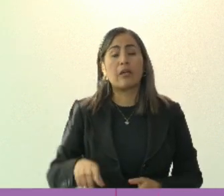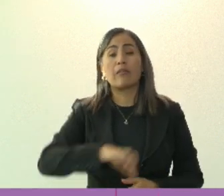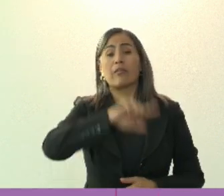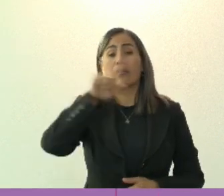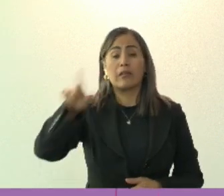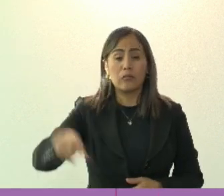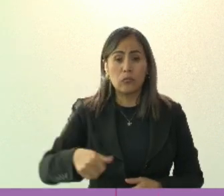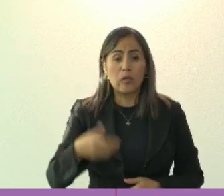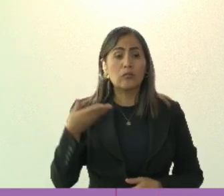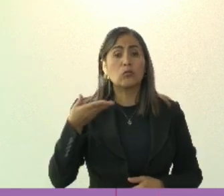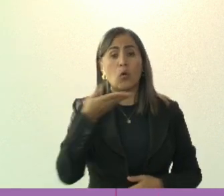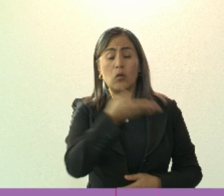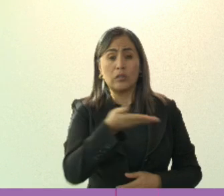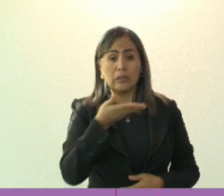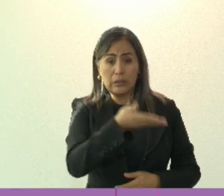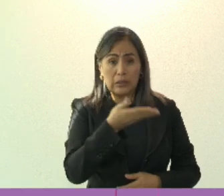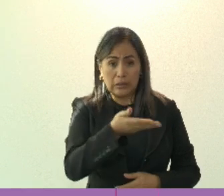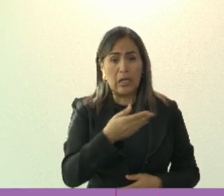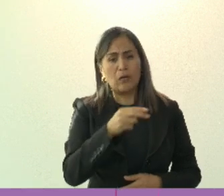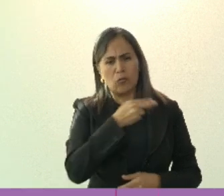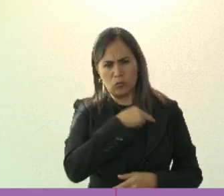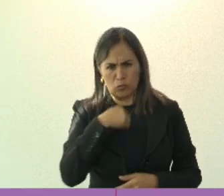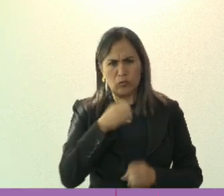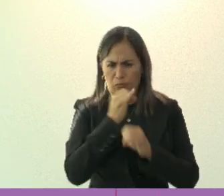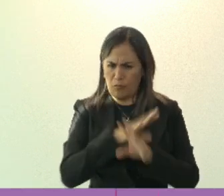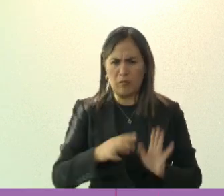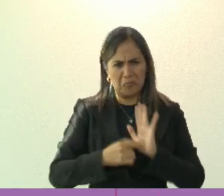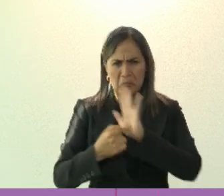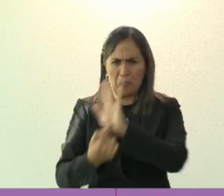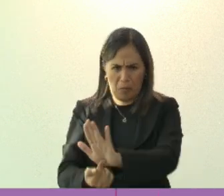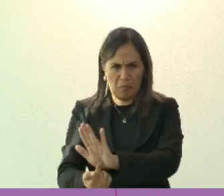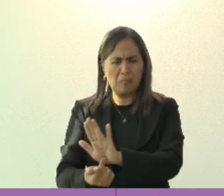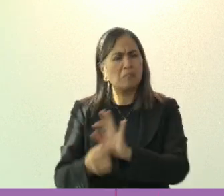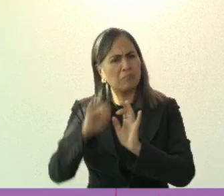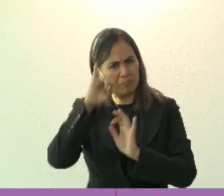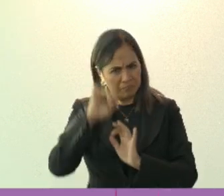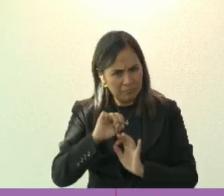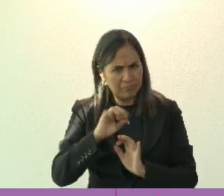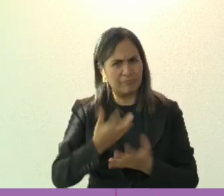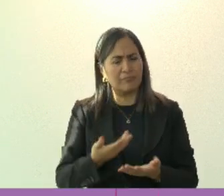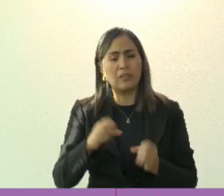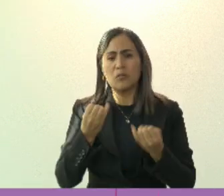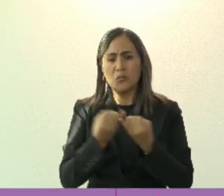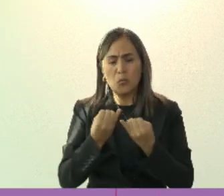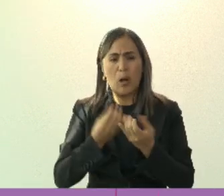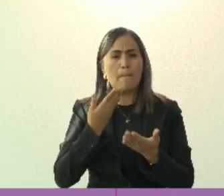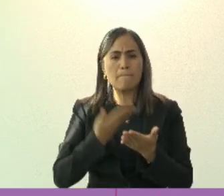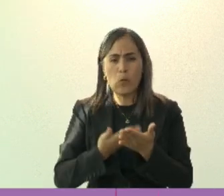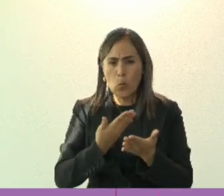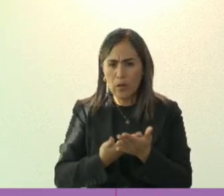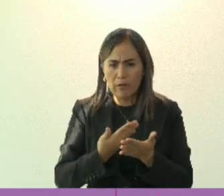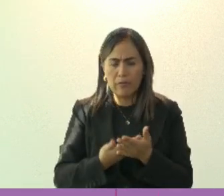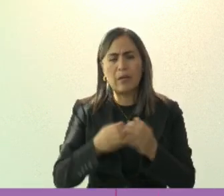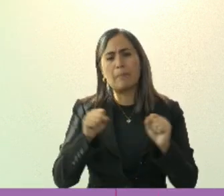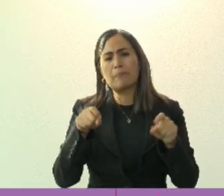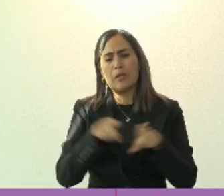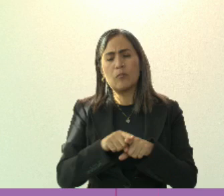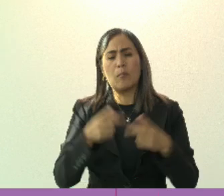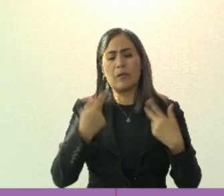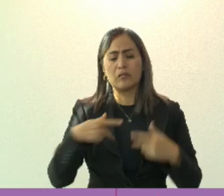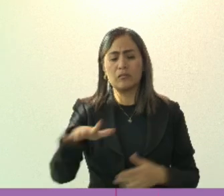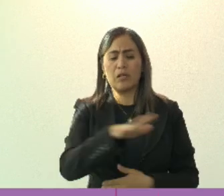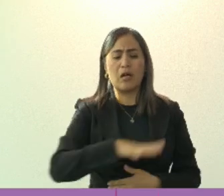que se nos solicita, pero además para la rendición de cuentas y para el beneficio de toda